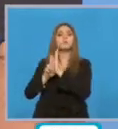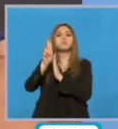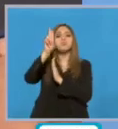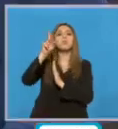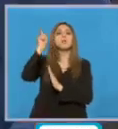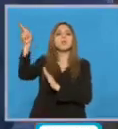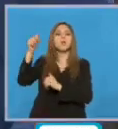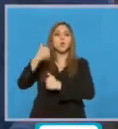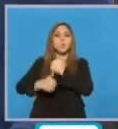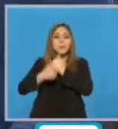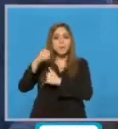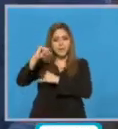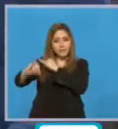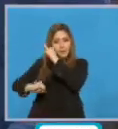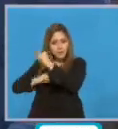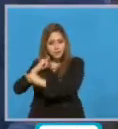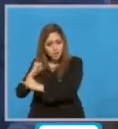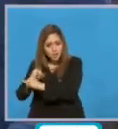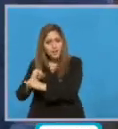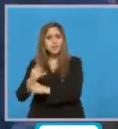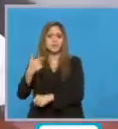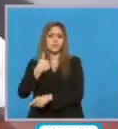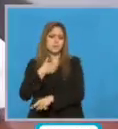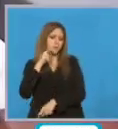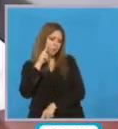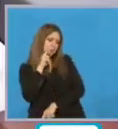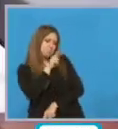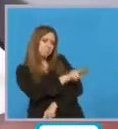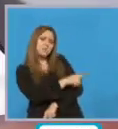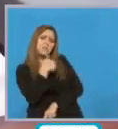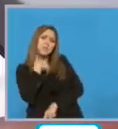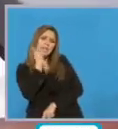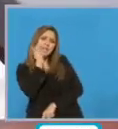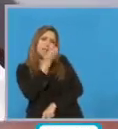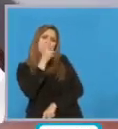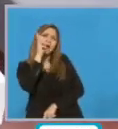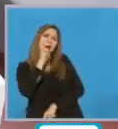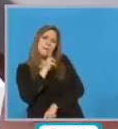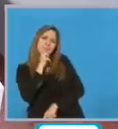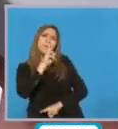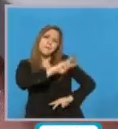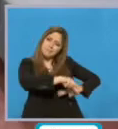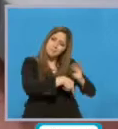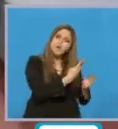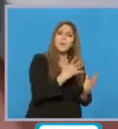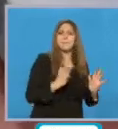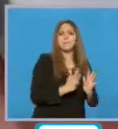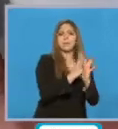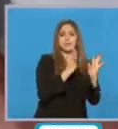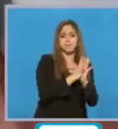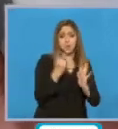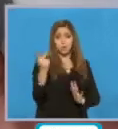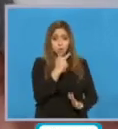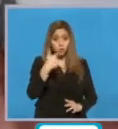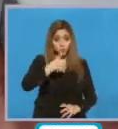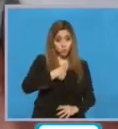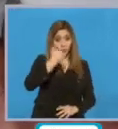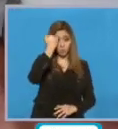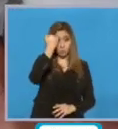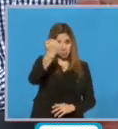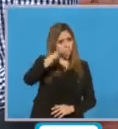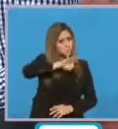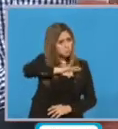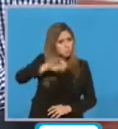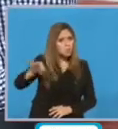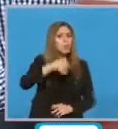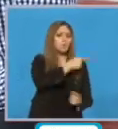él le llamó la atención, a mí me llamó la atención lo que ellos están haciendo y decidimos vamos a participar. Lo que yo pueda dar, adelante, y lo